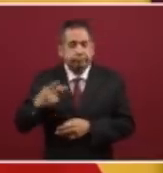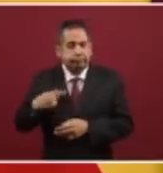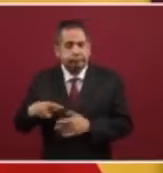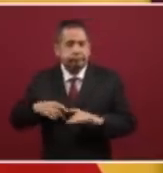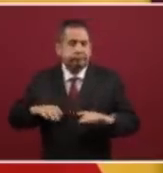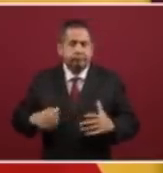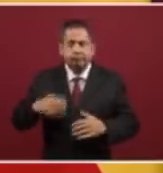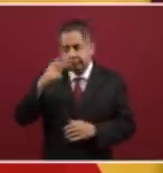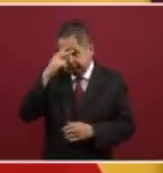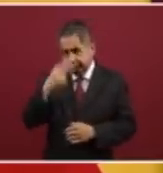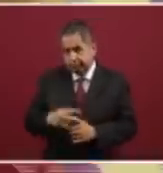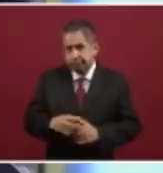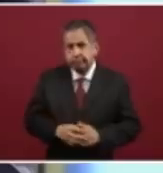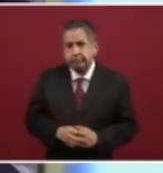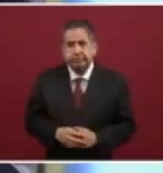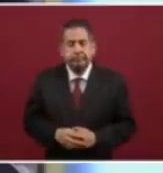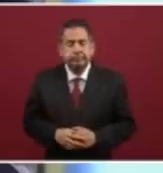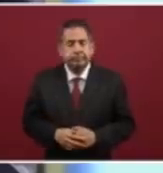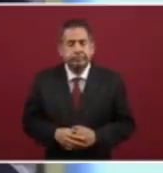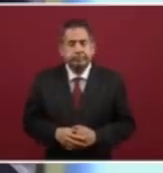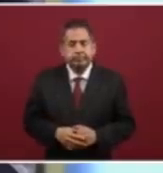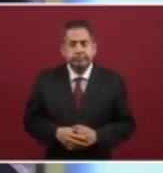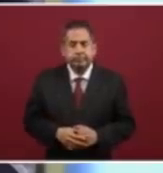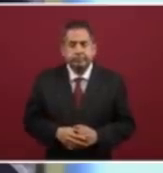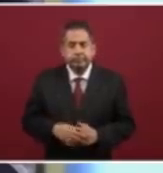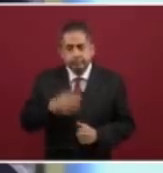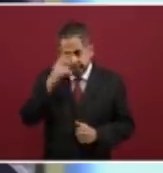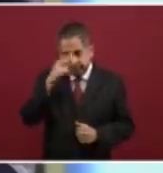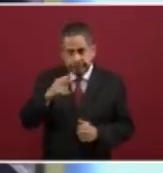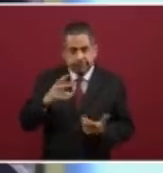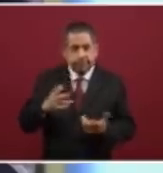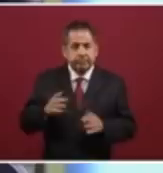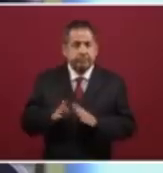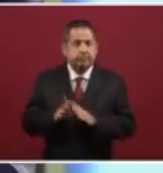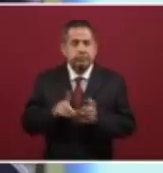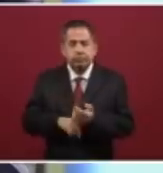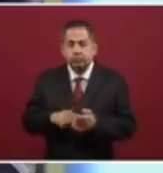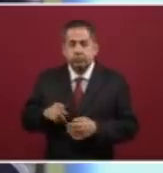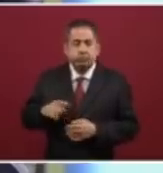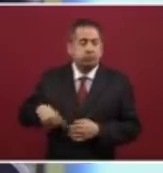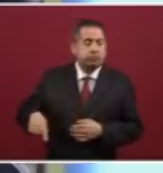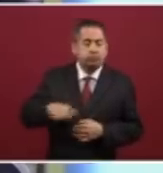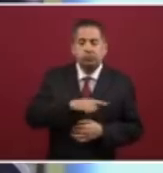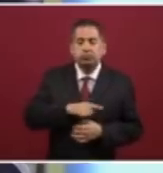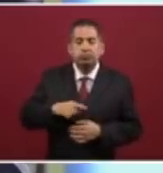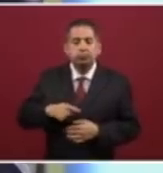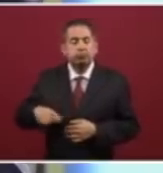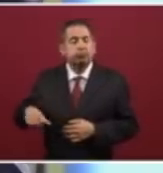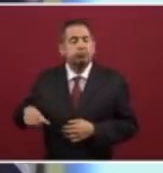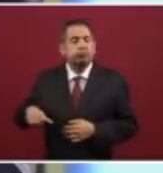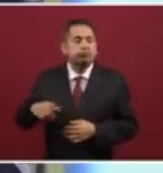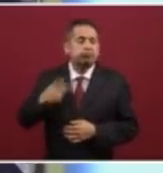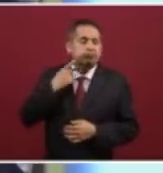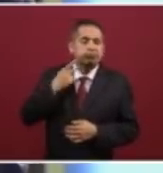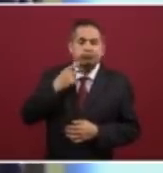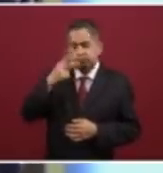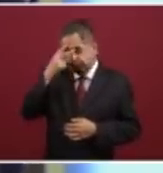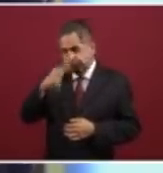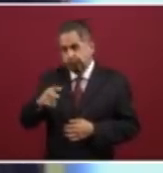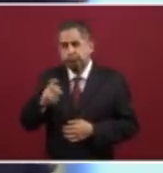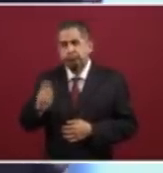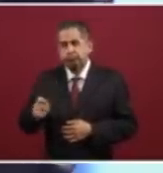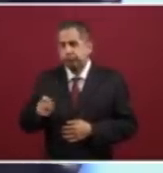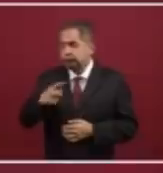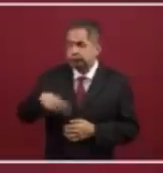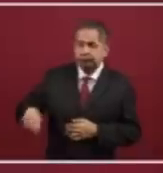e la política exterior de méxico el derecho